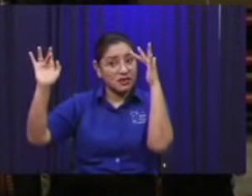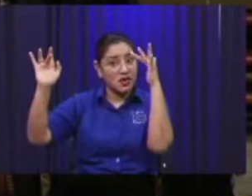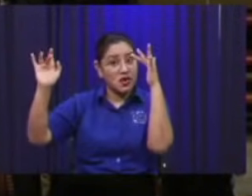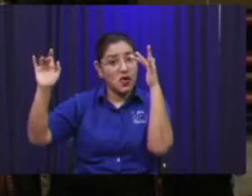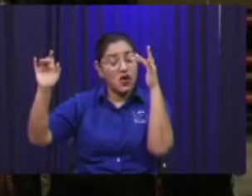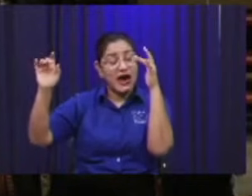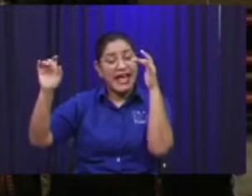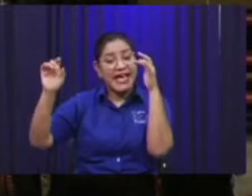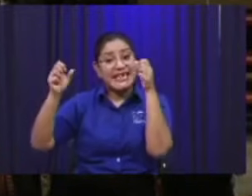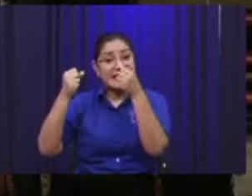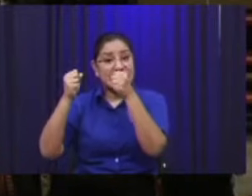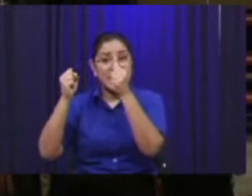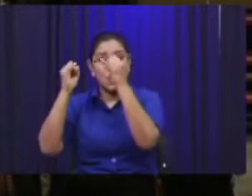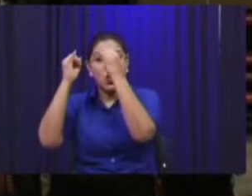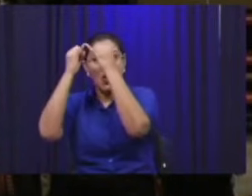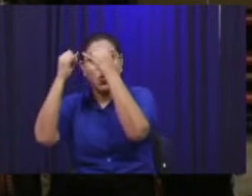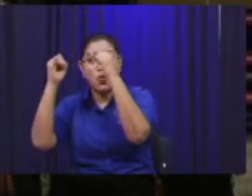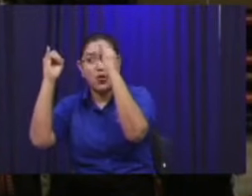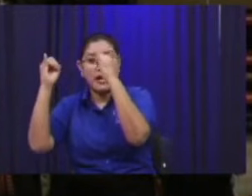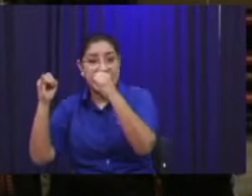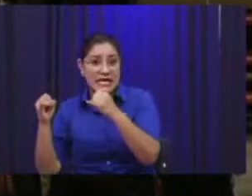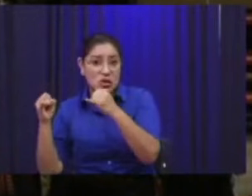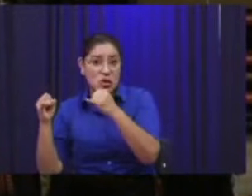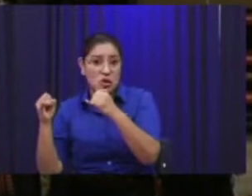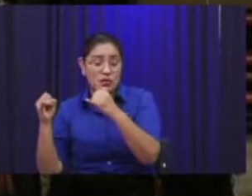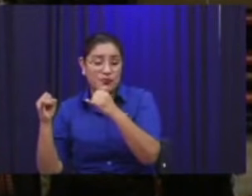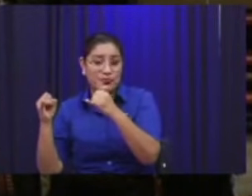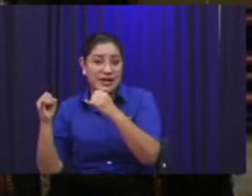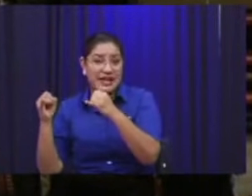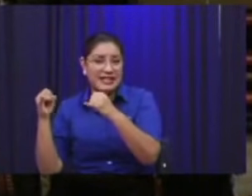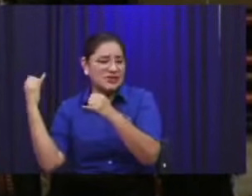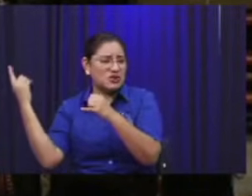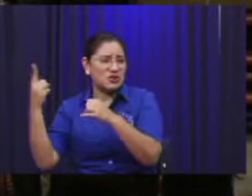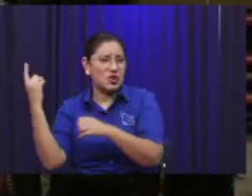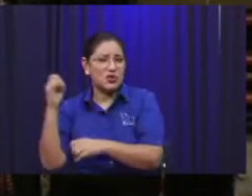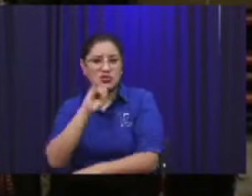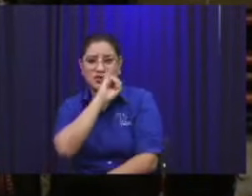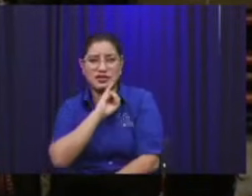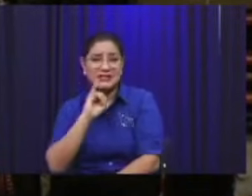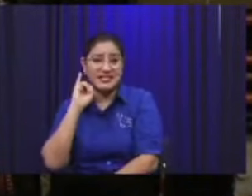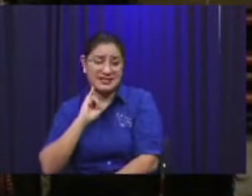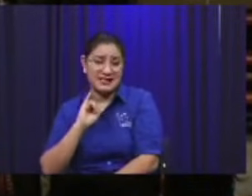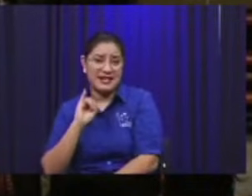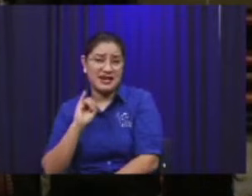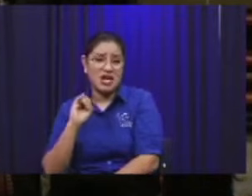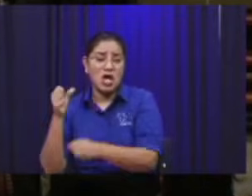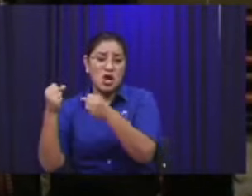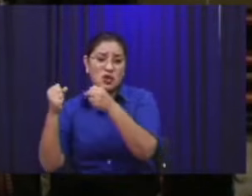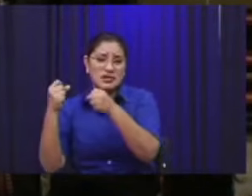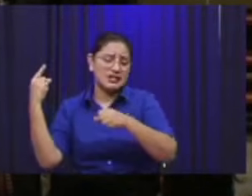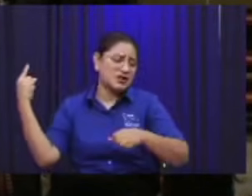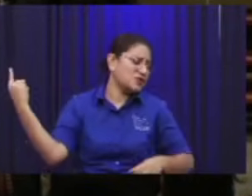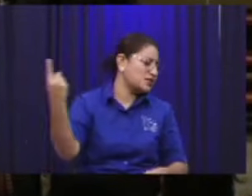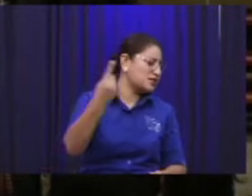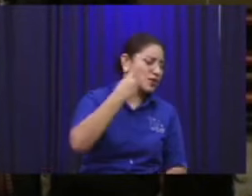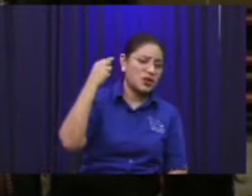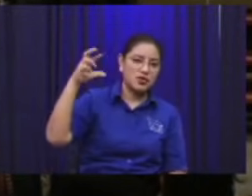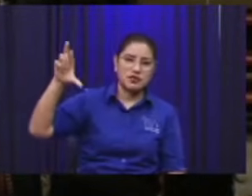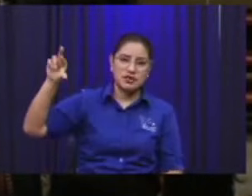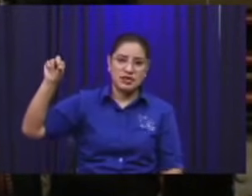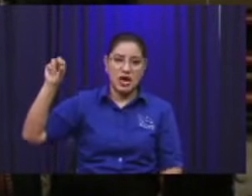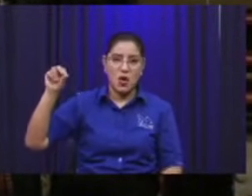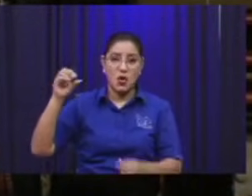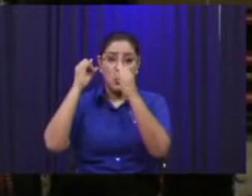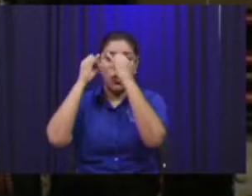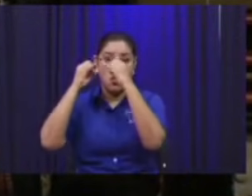terribles y después nosotros vemos que todos los siglos de israel fueron hechos de oro todos dos de cerros de